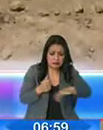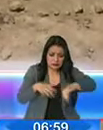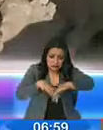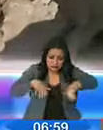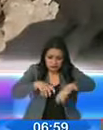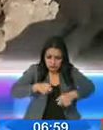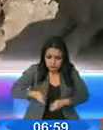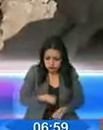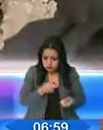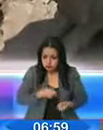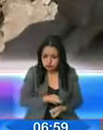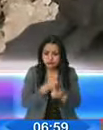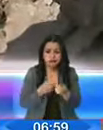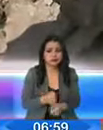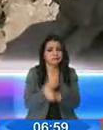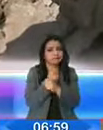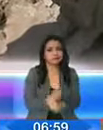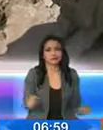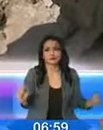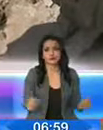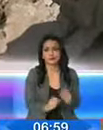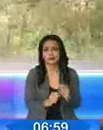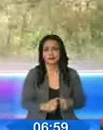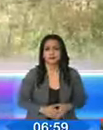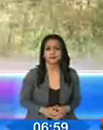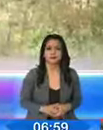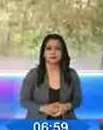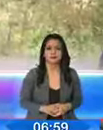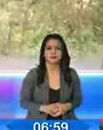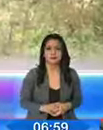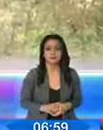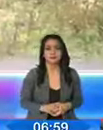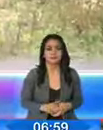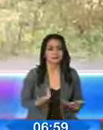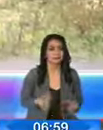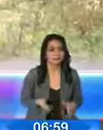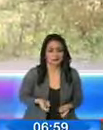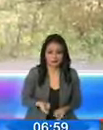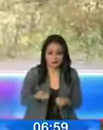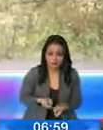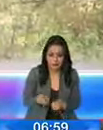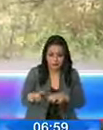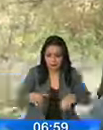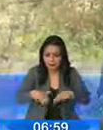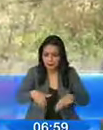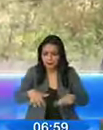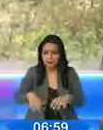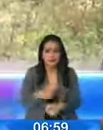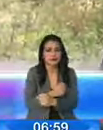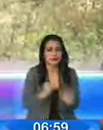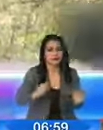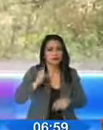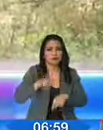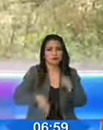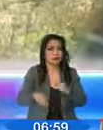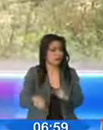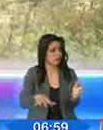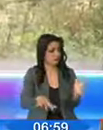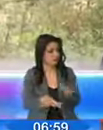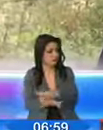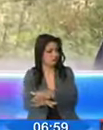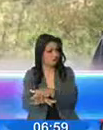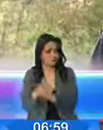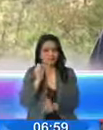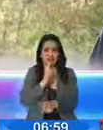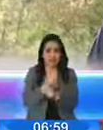rescatarlo, pero los esfuerzos fueron inútiles. Por más que raspamos la tierra, todo, pero ya no la avanzamos. Se quedó completamente